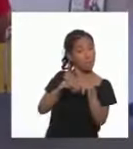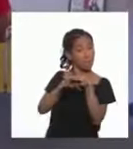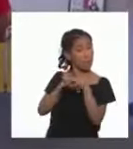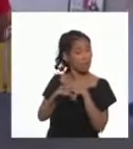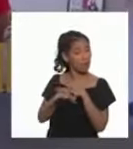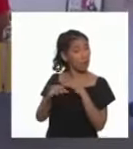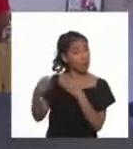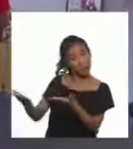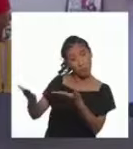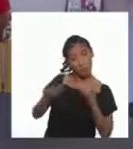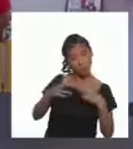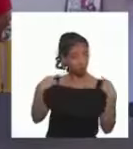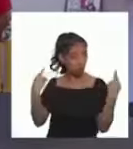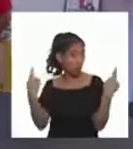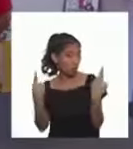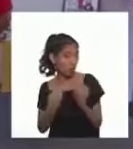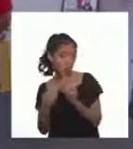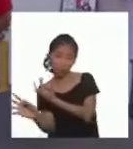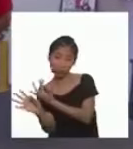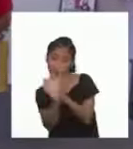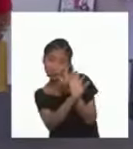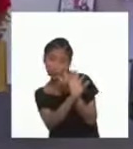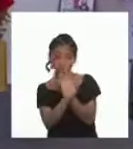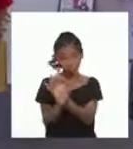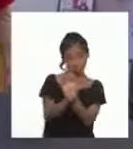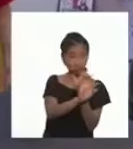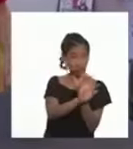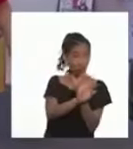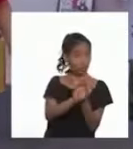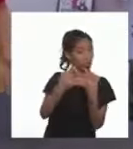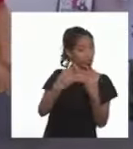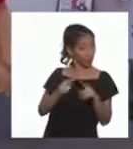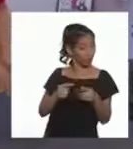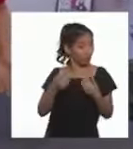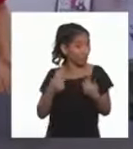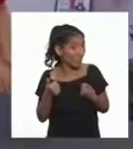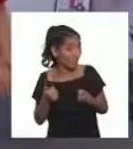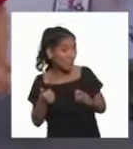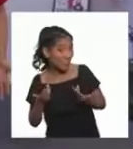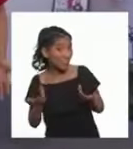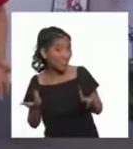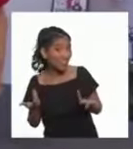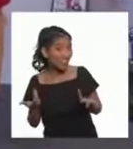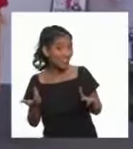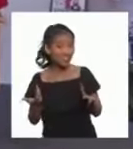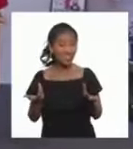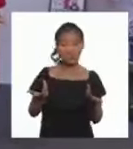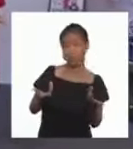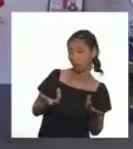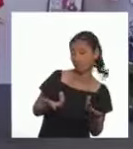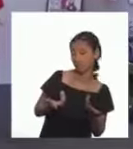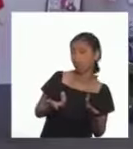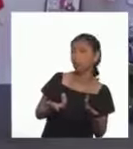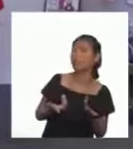una reunión familiar por videollamada. ¡Ay! Pero eso suena muy divertido.